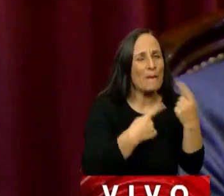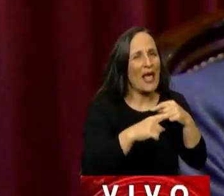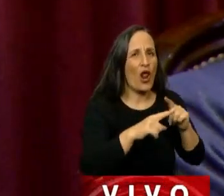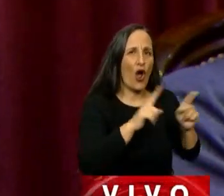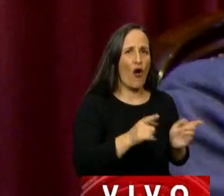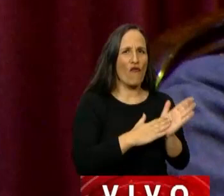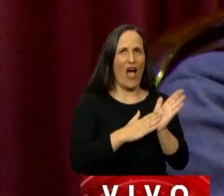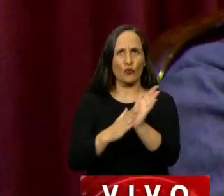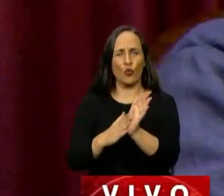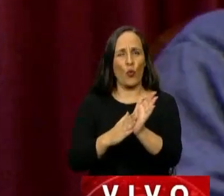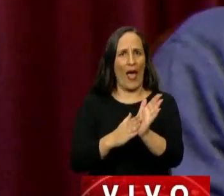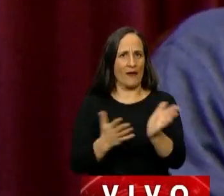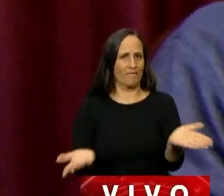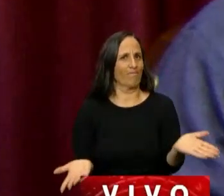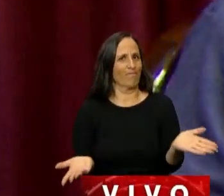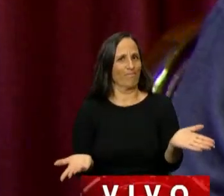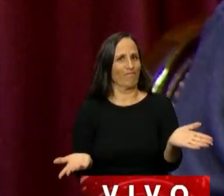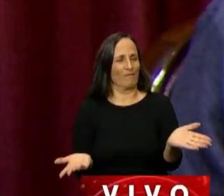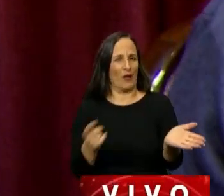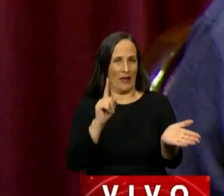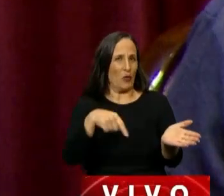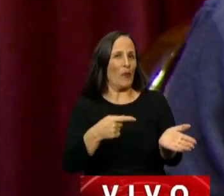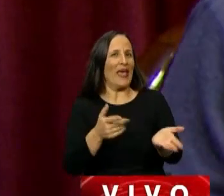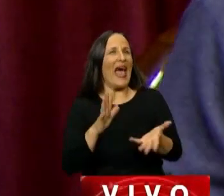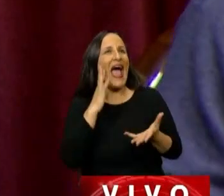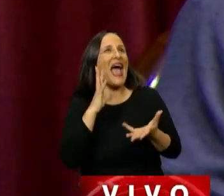utilizándolo para precarizar, ¿no? Y para hacer fraude